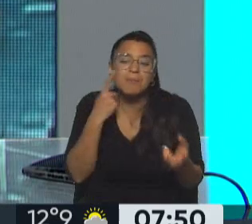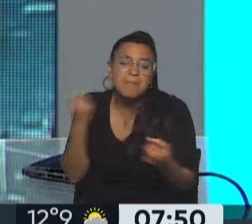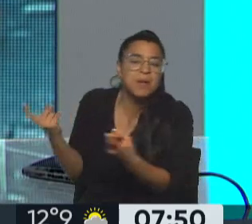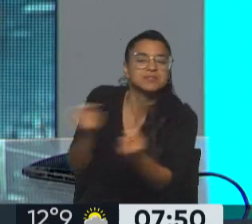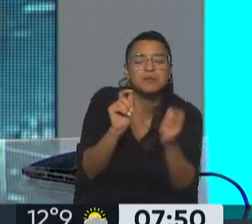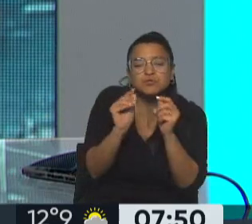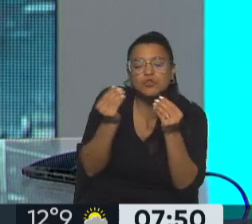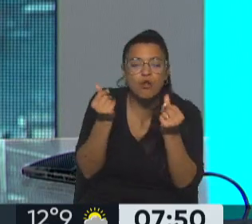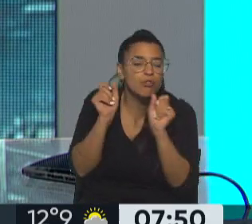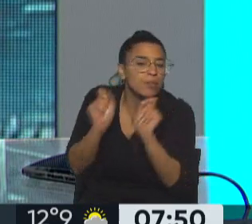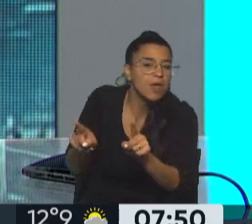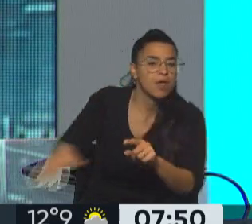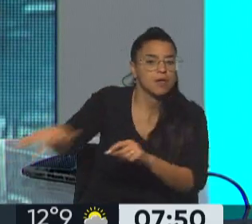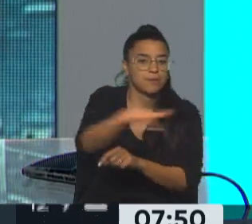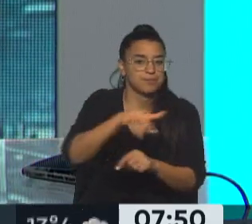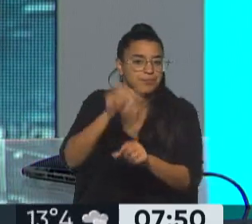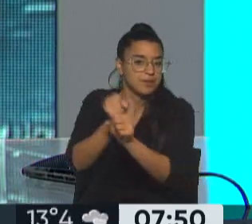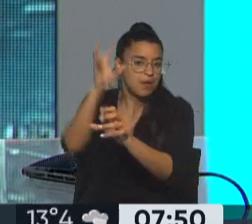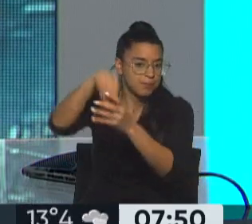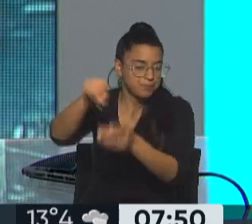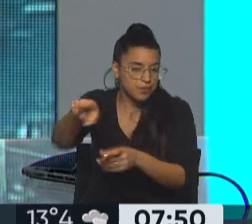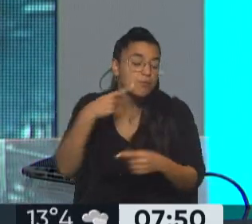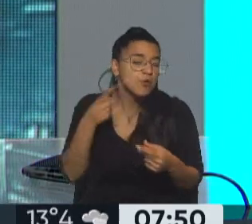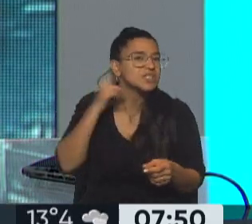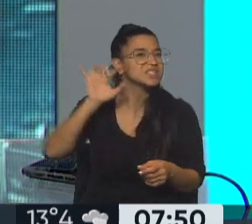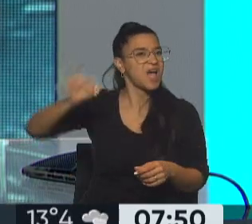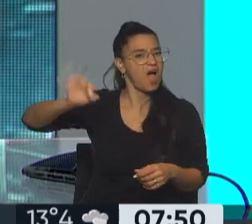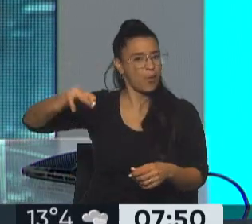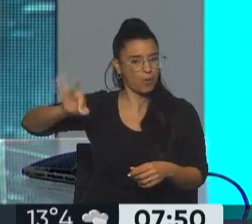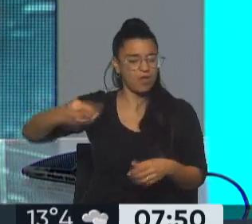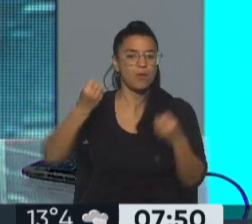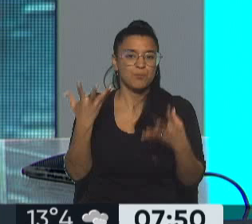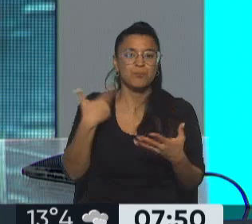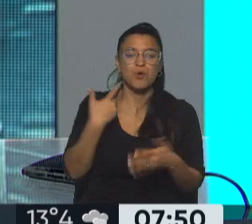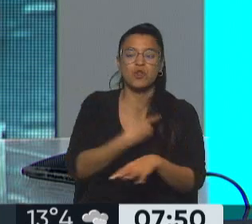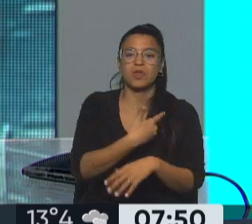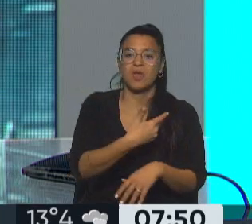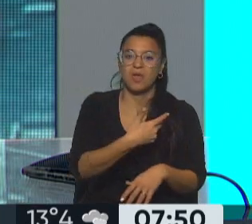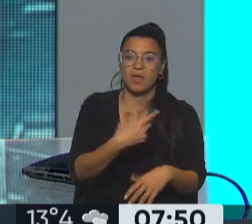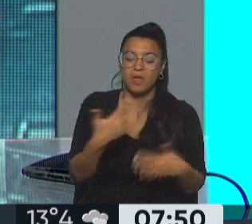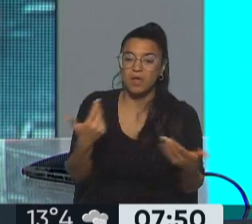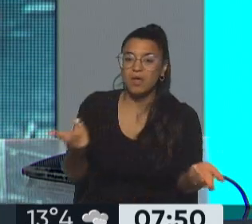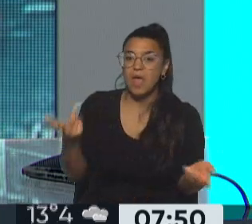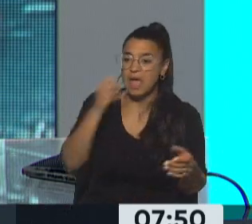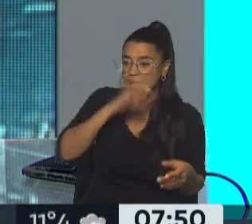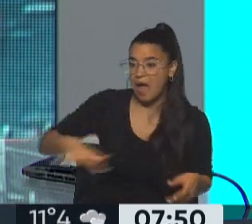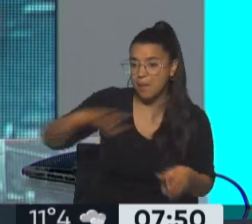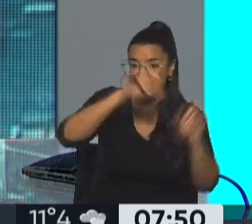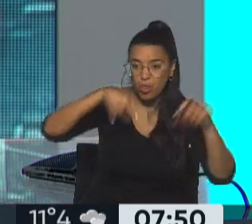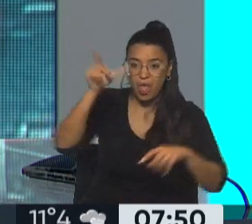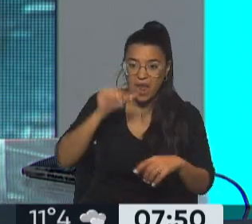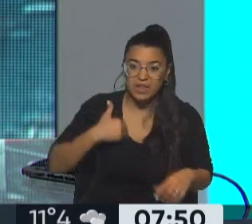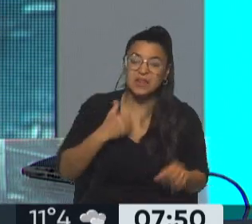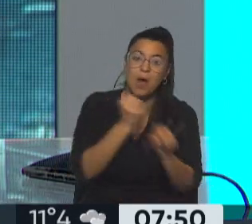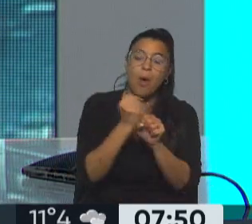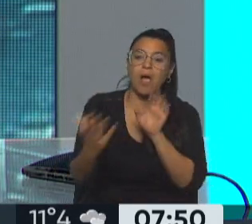ellos tienen en su entorno rural porque tienen mucha conciencia porque las grandes extensiones del del campo en la Argentina que trabaja